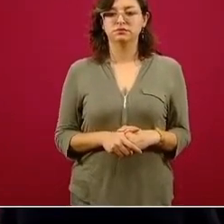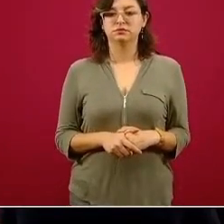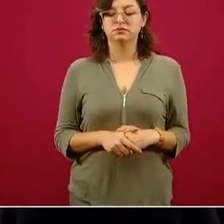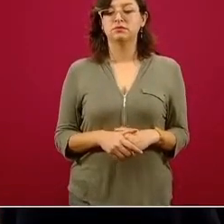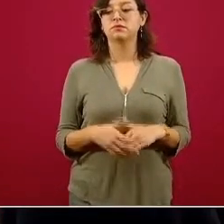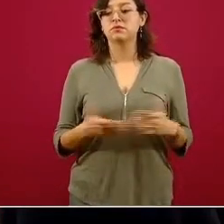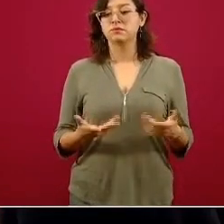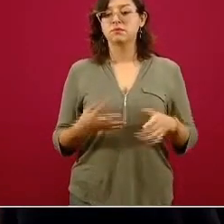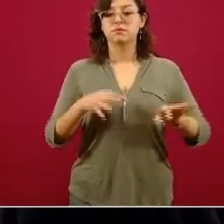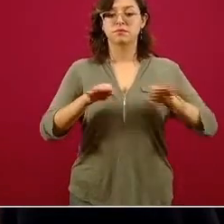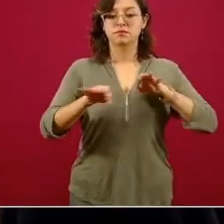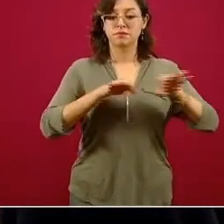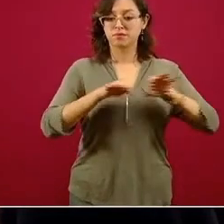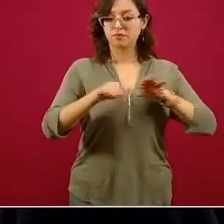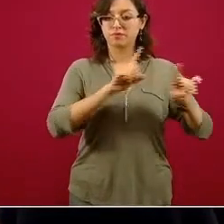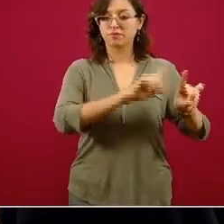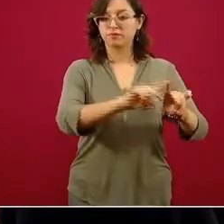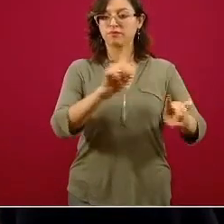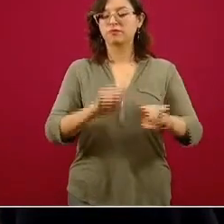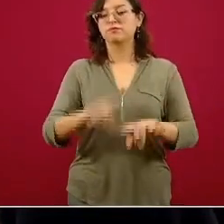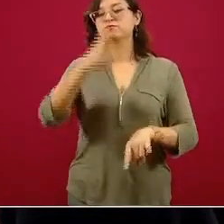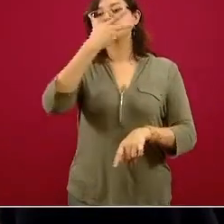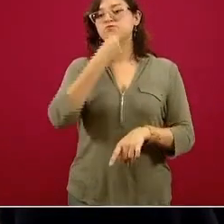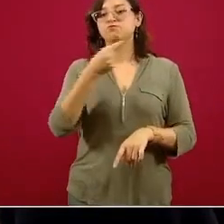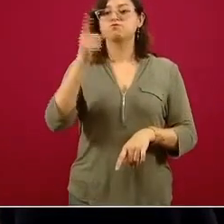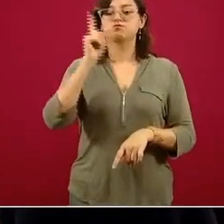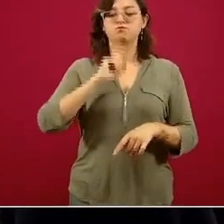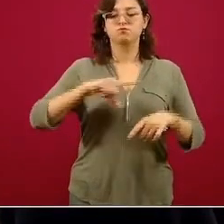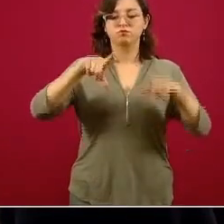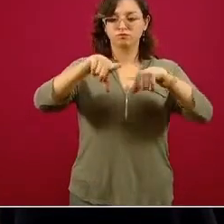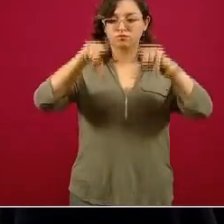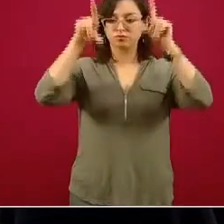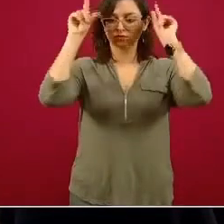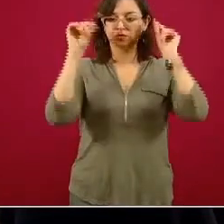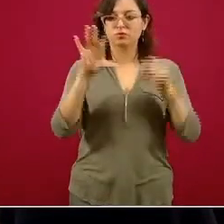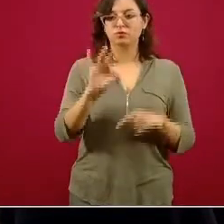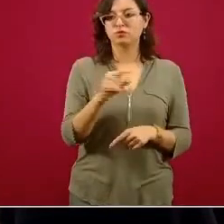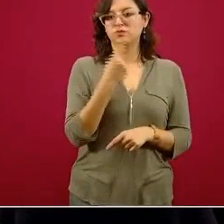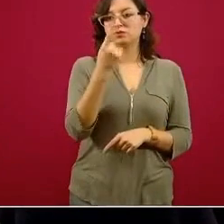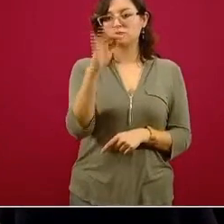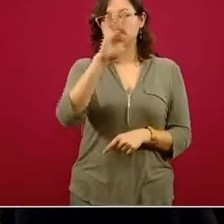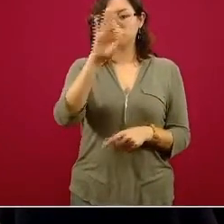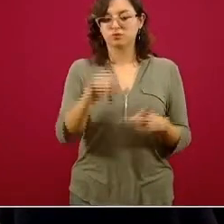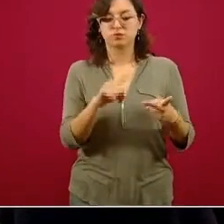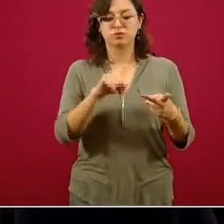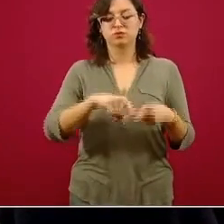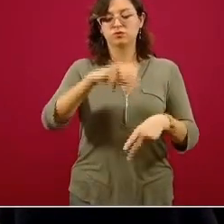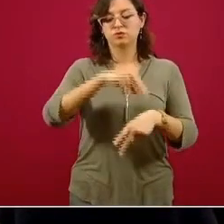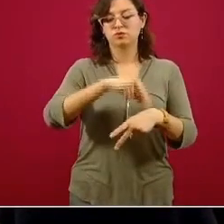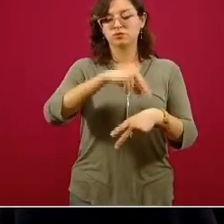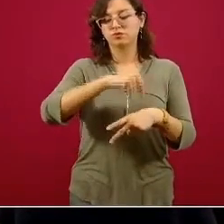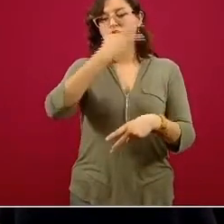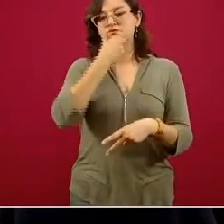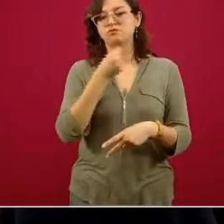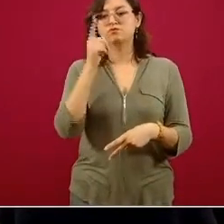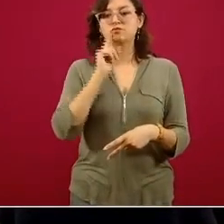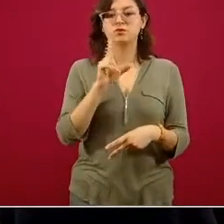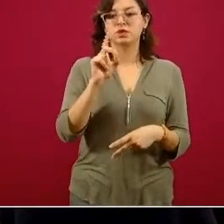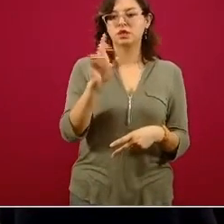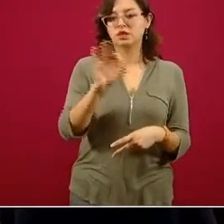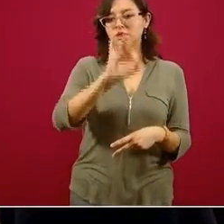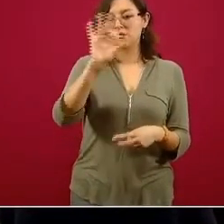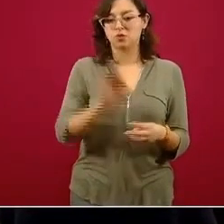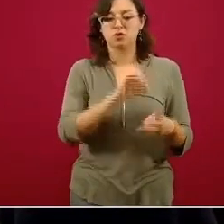profesión. Enfermeras, enfermeros, 41%, médicos, 30%, otros profesionistas de la